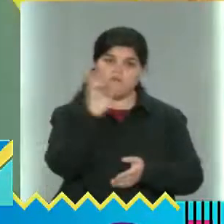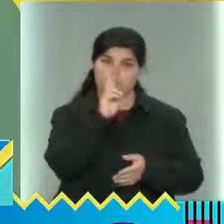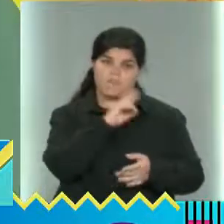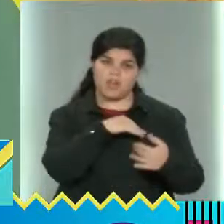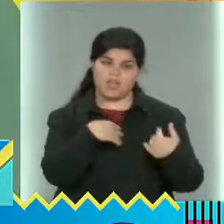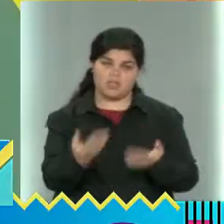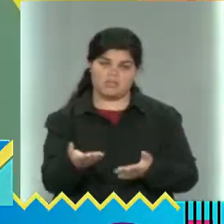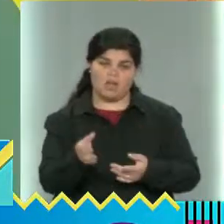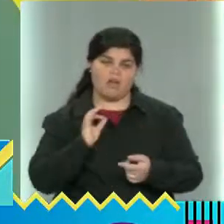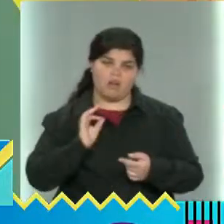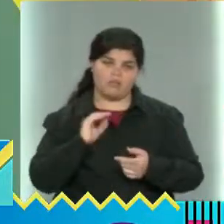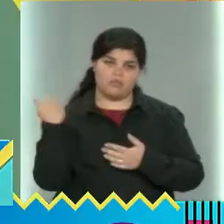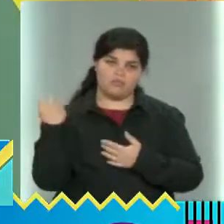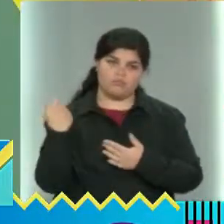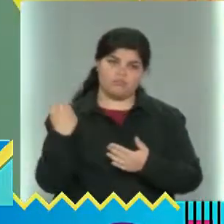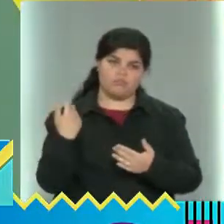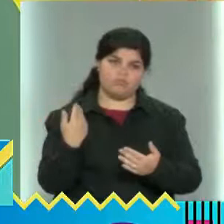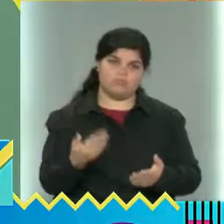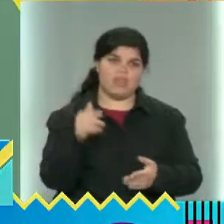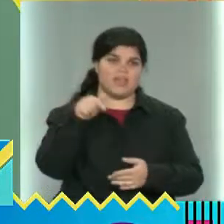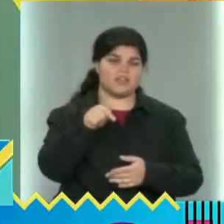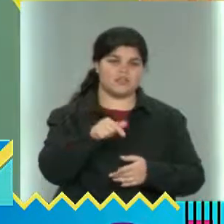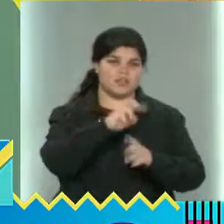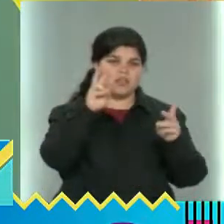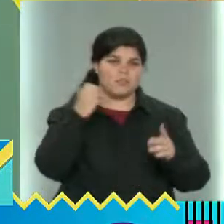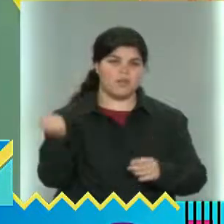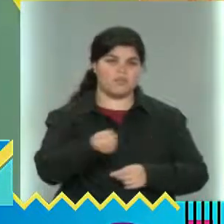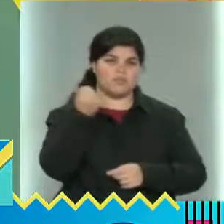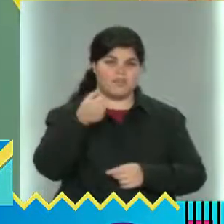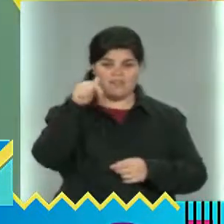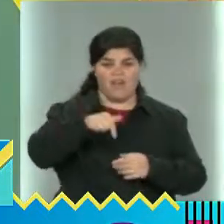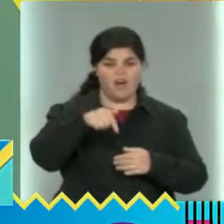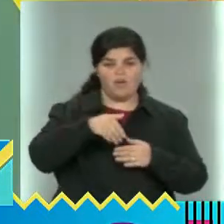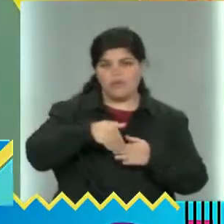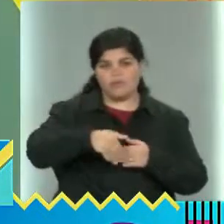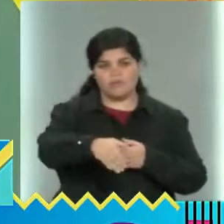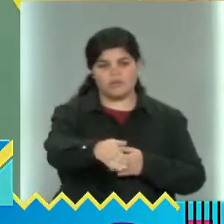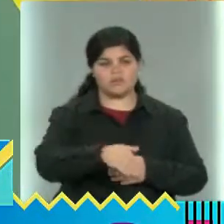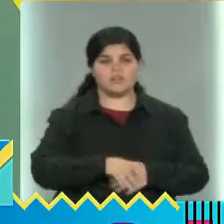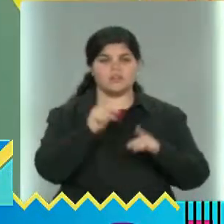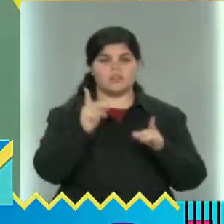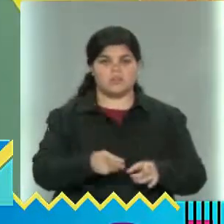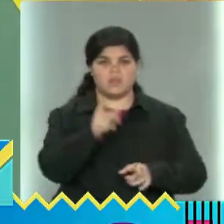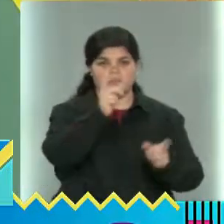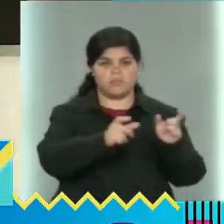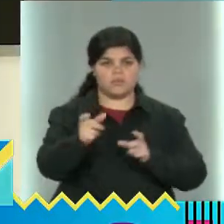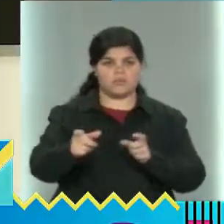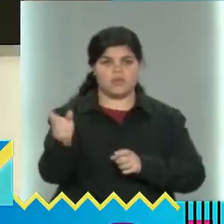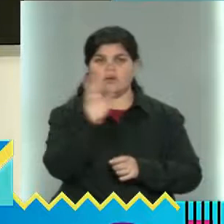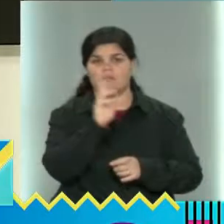hace varios años, pero que ha tomado mucho auge en este momento. Se nota también en muchas autoras mendocinas que